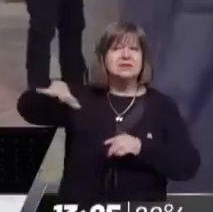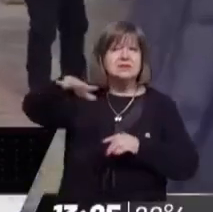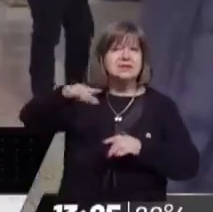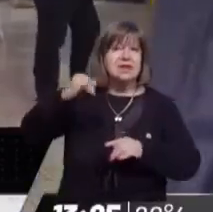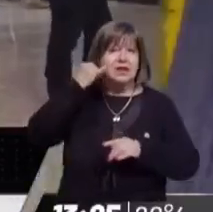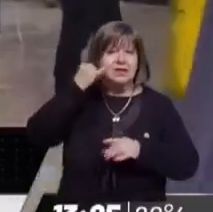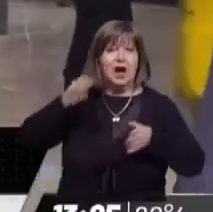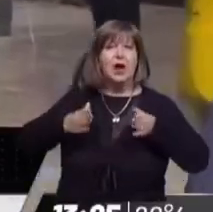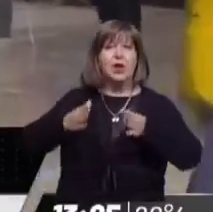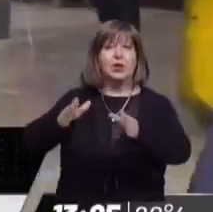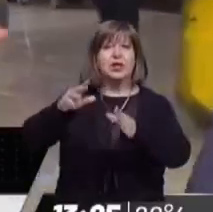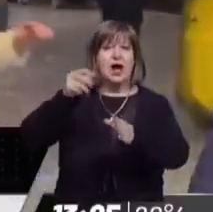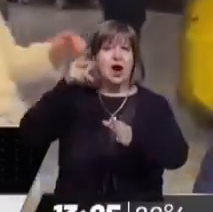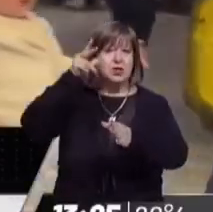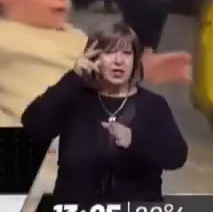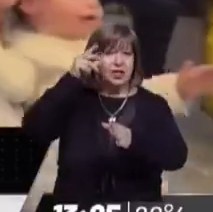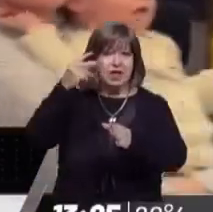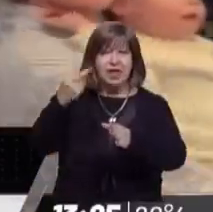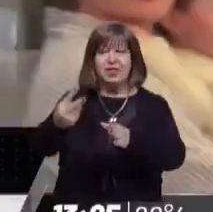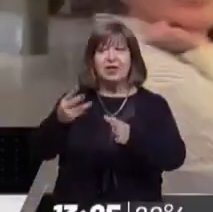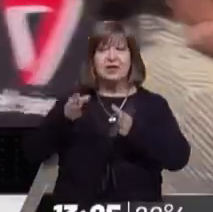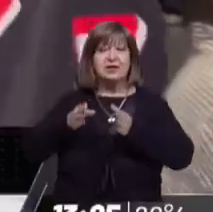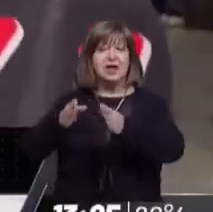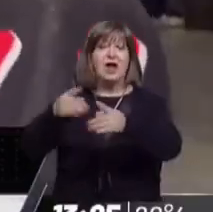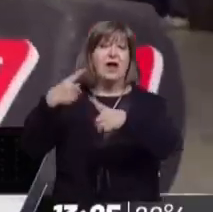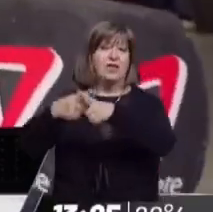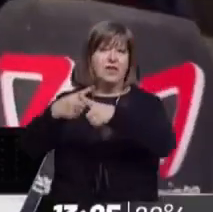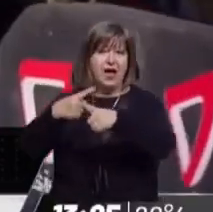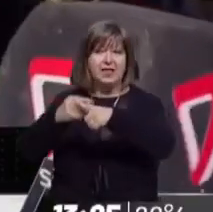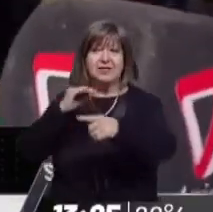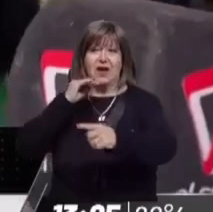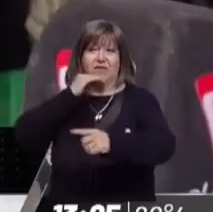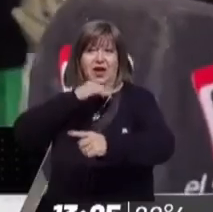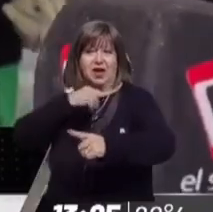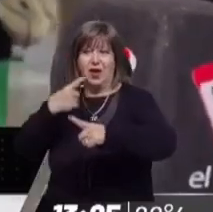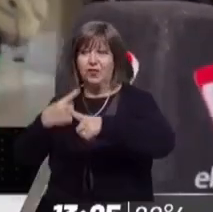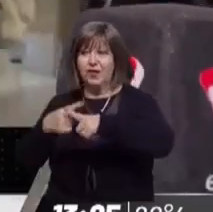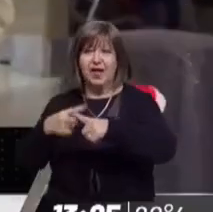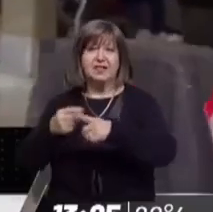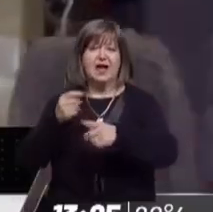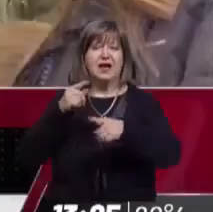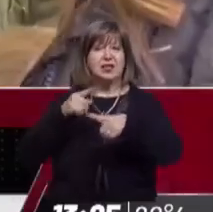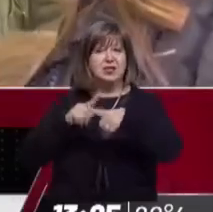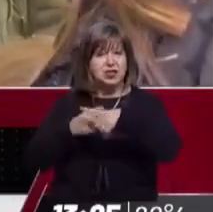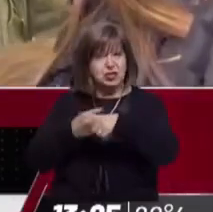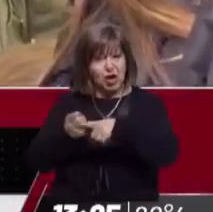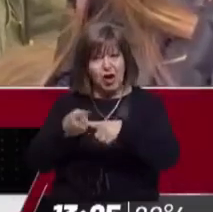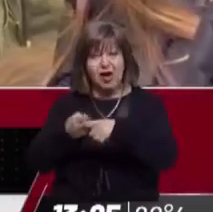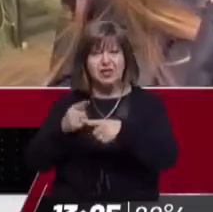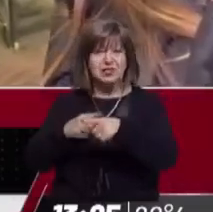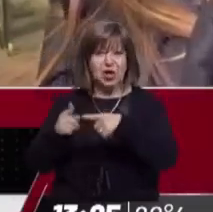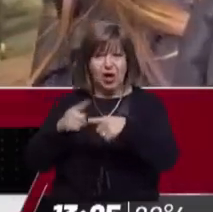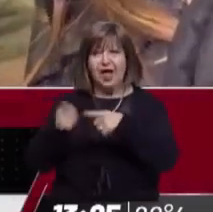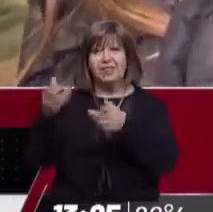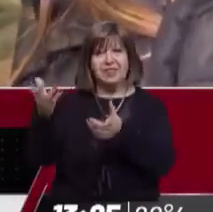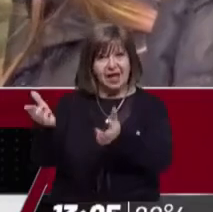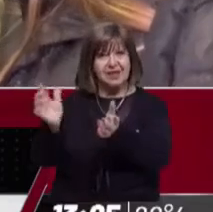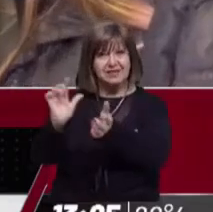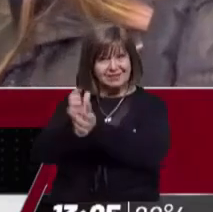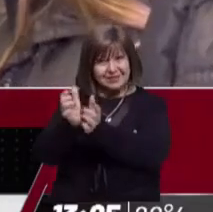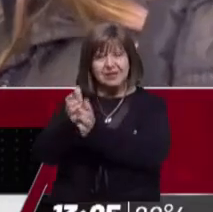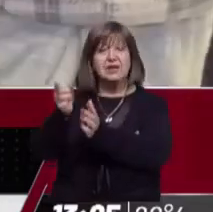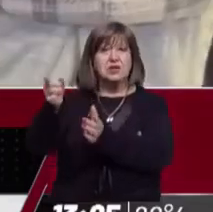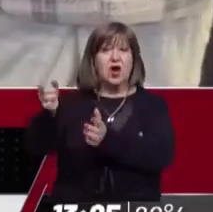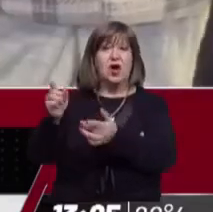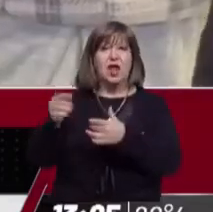Ruta 82, la fiesta del chocolate y el vino. Vos sos de la Cámara de Turismo de Cacheuta. ¿Se acuerdan que a Fabián se le prendieron fuego las cabañas?